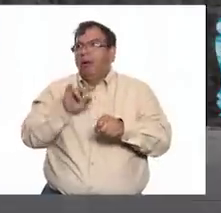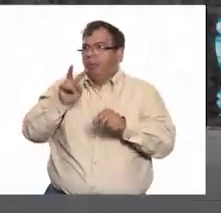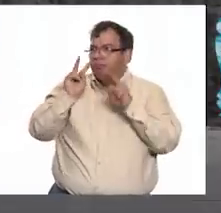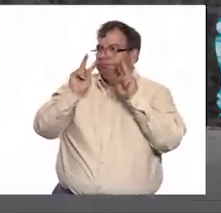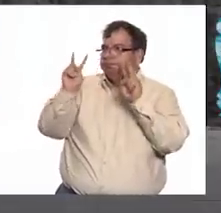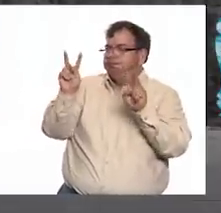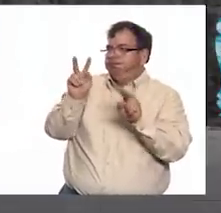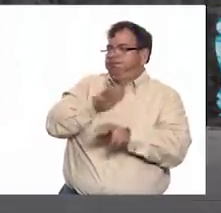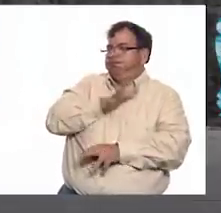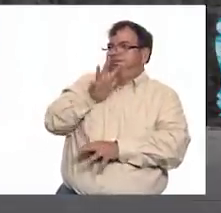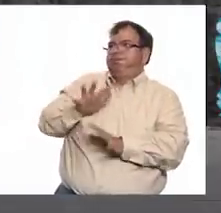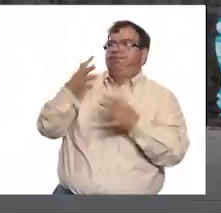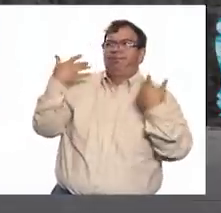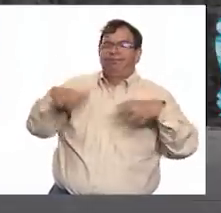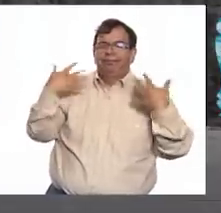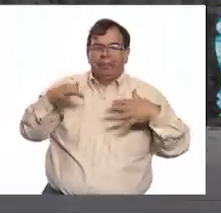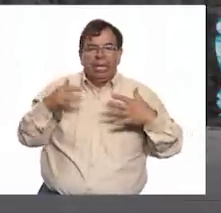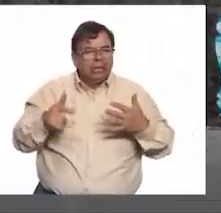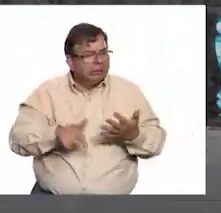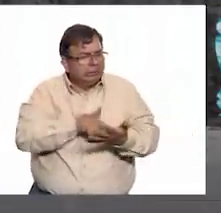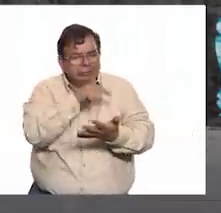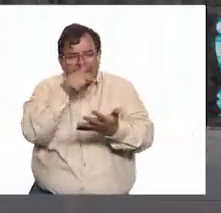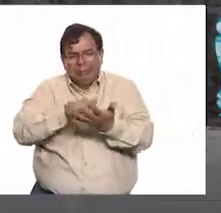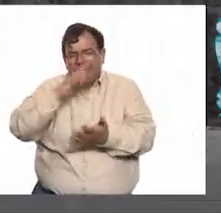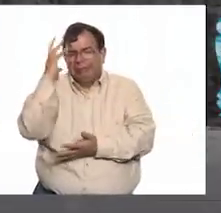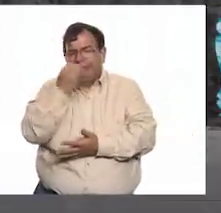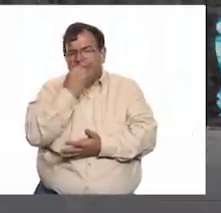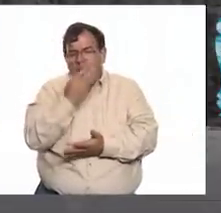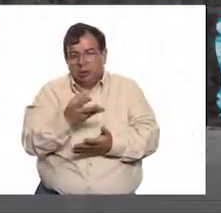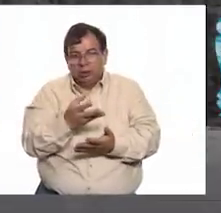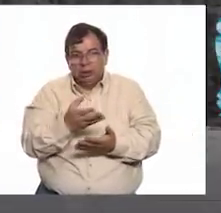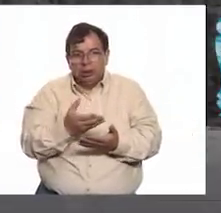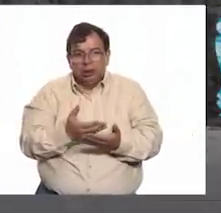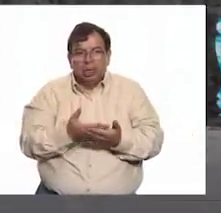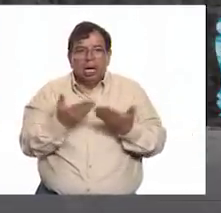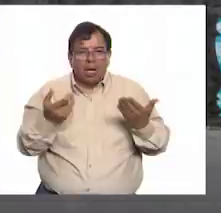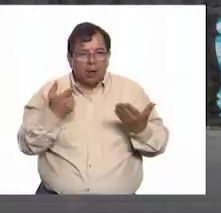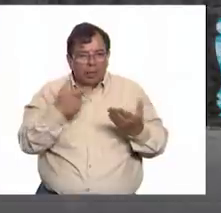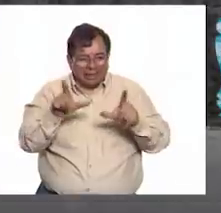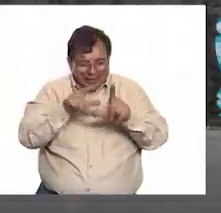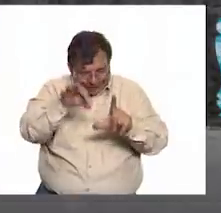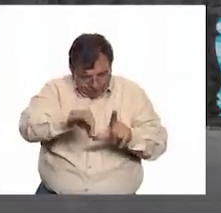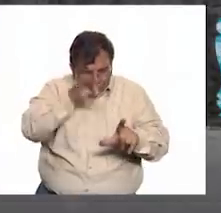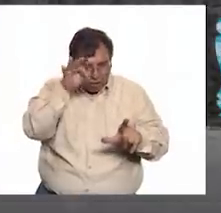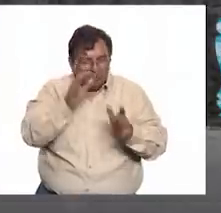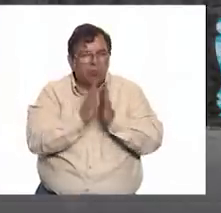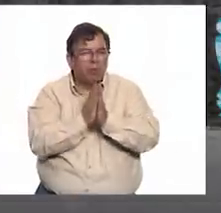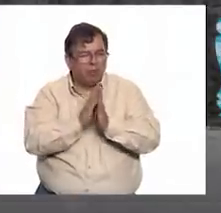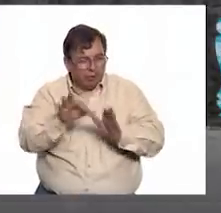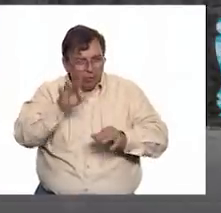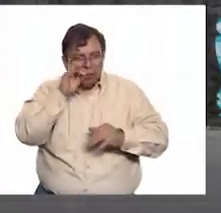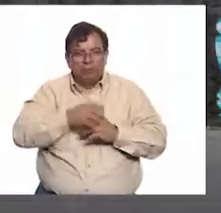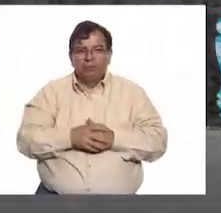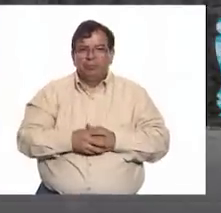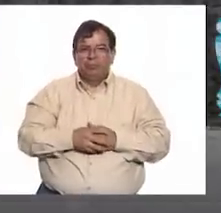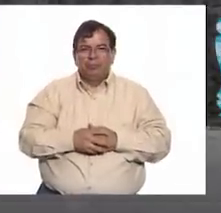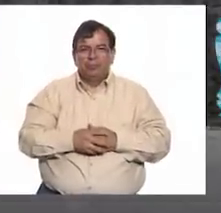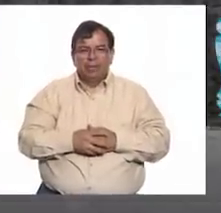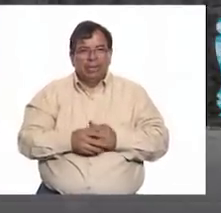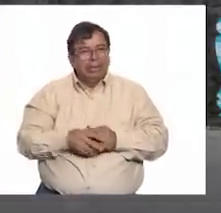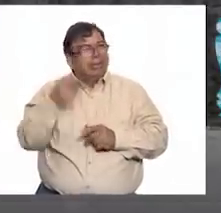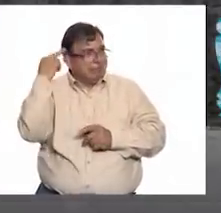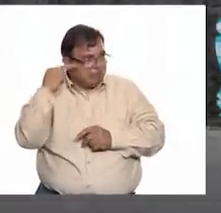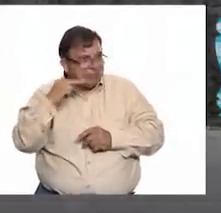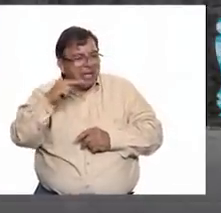maestra. Sí, es un lugar hermoso, pero es momento de que saques otra tarjeta, por favor, Larisa. Sigamos con el